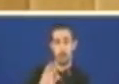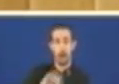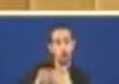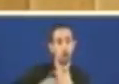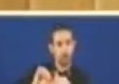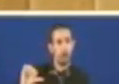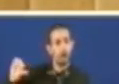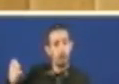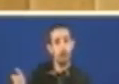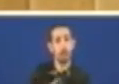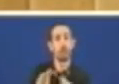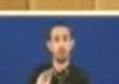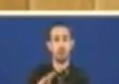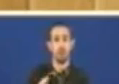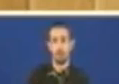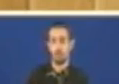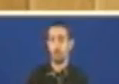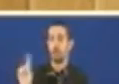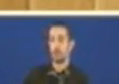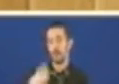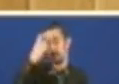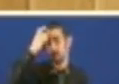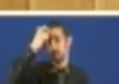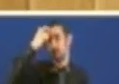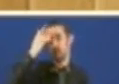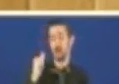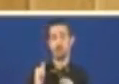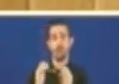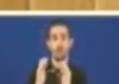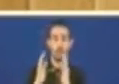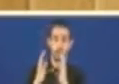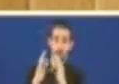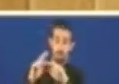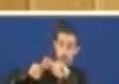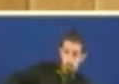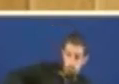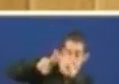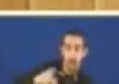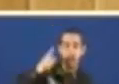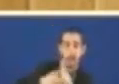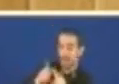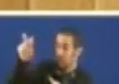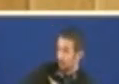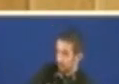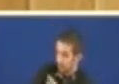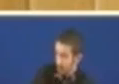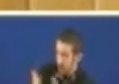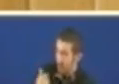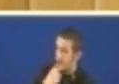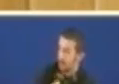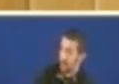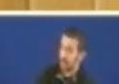financeiros, e se establece este test de conveniencia para saber se esta é unha persoa a que se lle poden